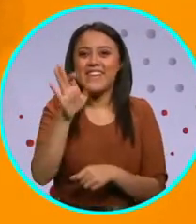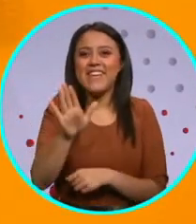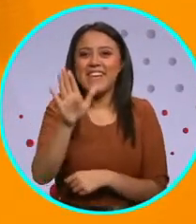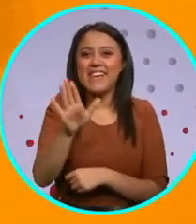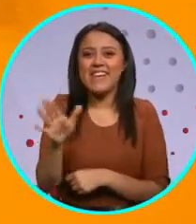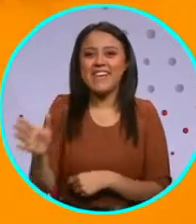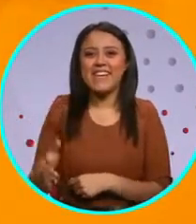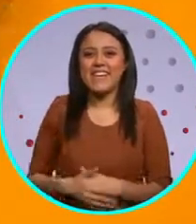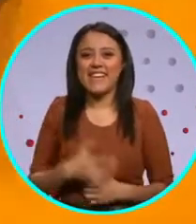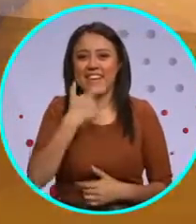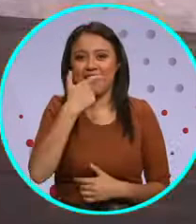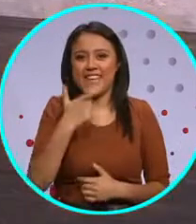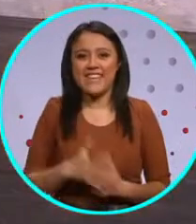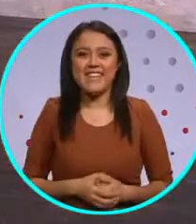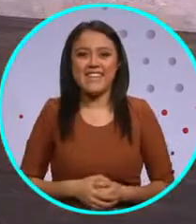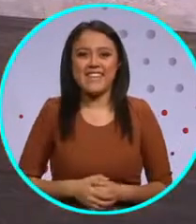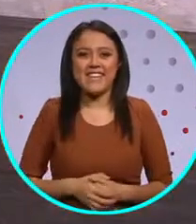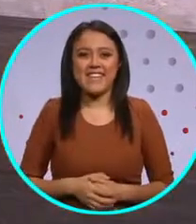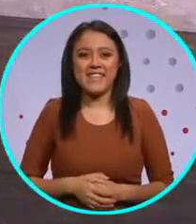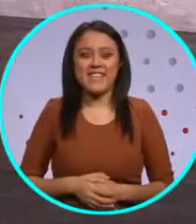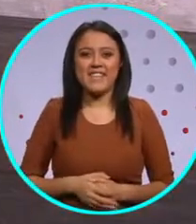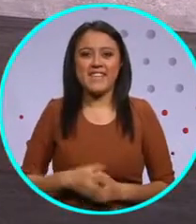todo bien